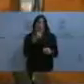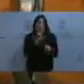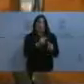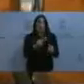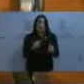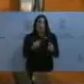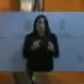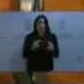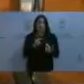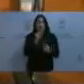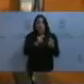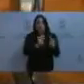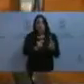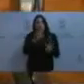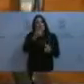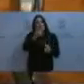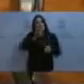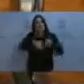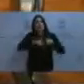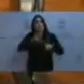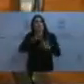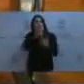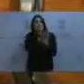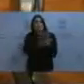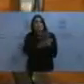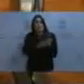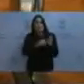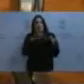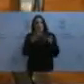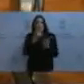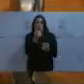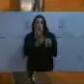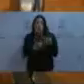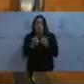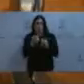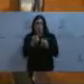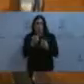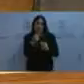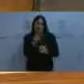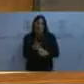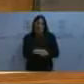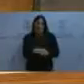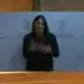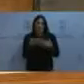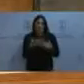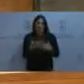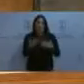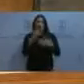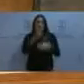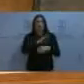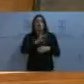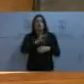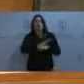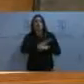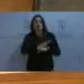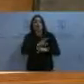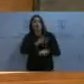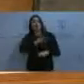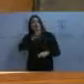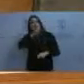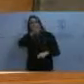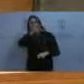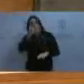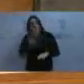y probablemente del informe del Consejo Consultivo, que es preceptivo. Muchas gracias. Gracias, señor consejero. Señor Suárez, tiene la